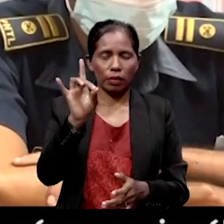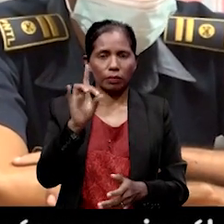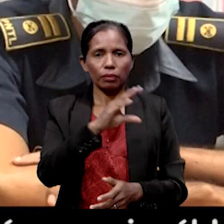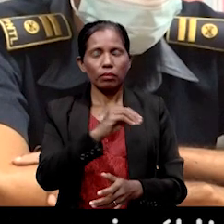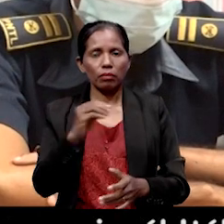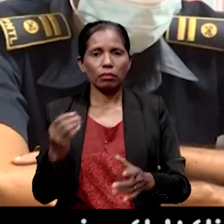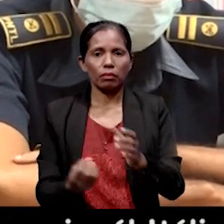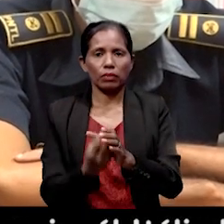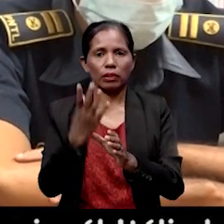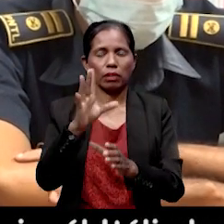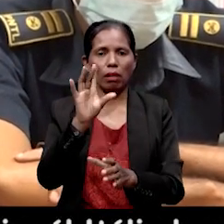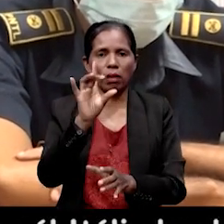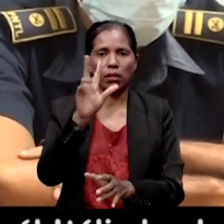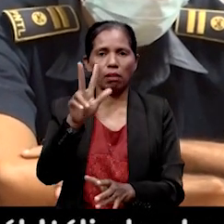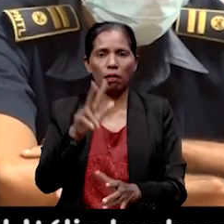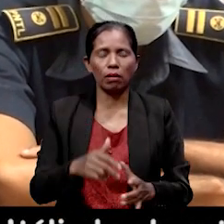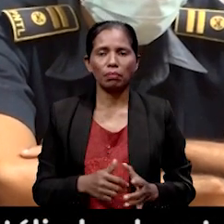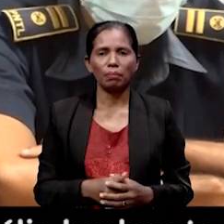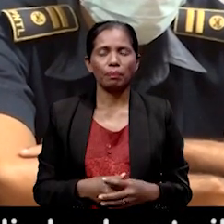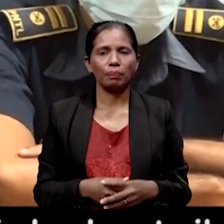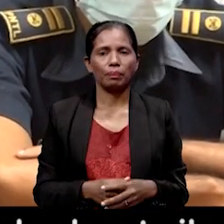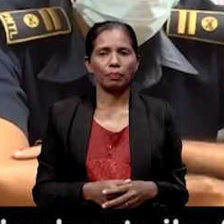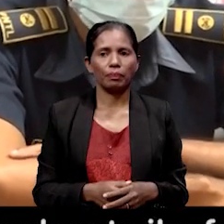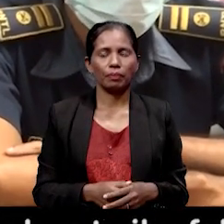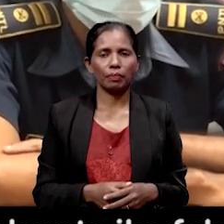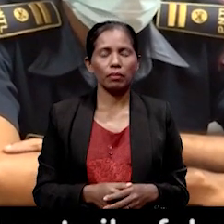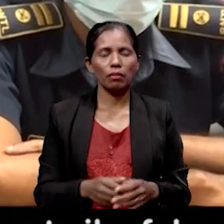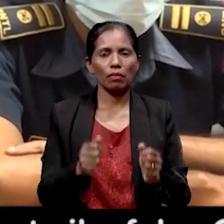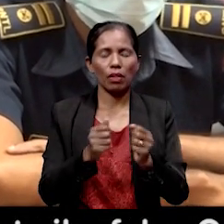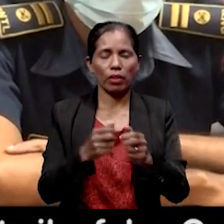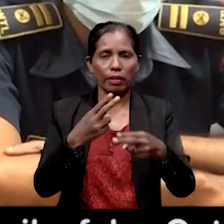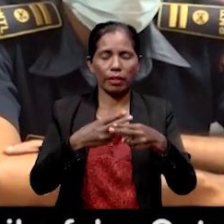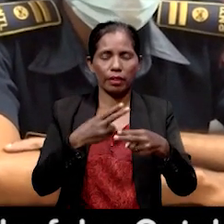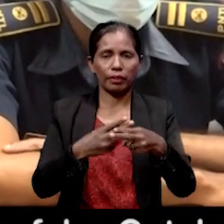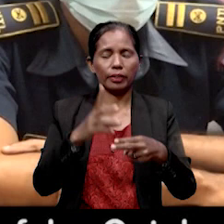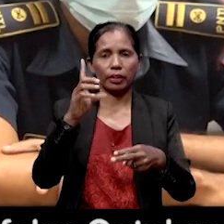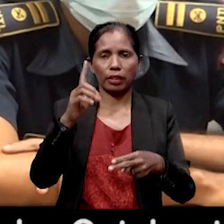dos todo suspeito nian be ho inicial de t